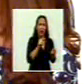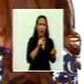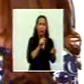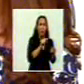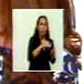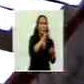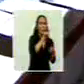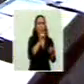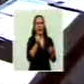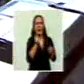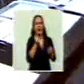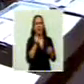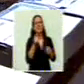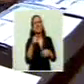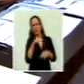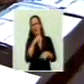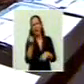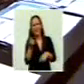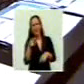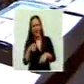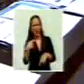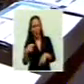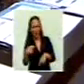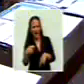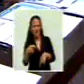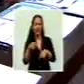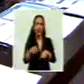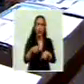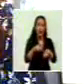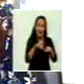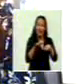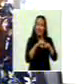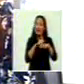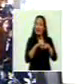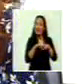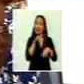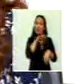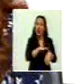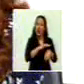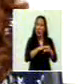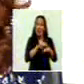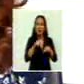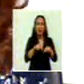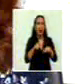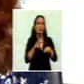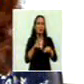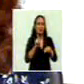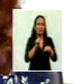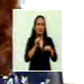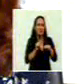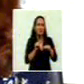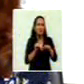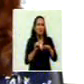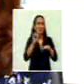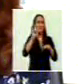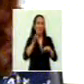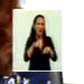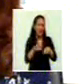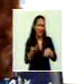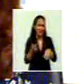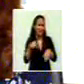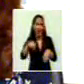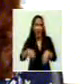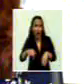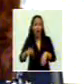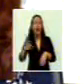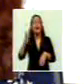10 pesos menos que el salario mínimo vital y móvil que era 200 pesos, si mal no recuerdo. Hoy ganan 4